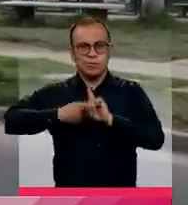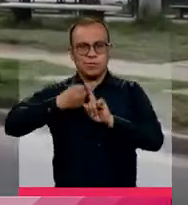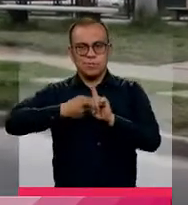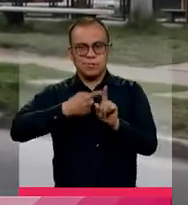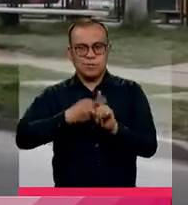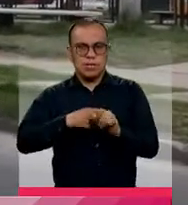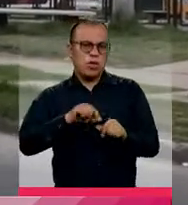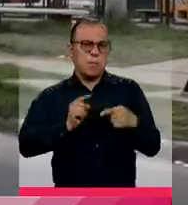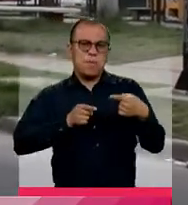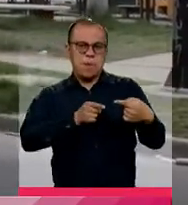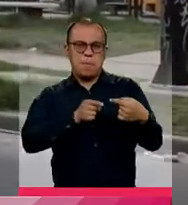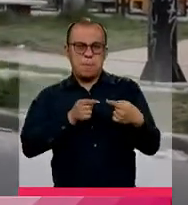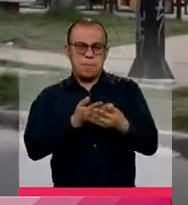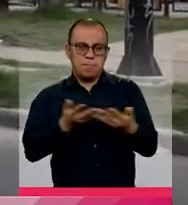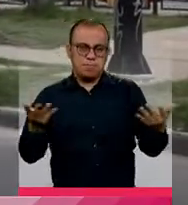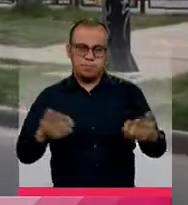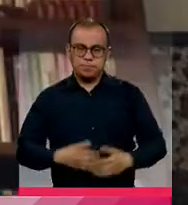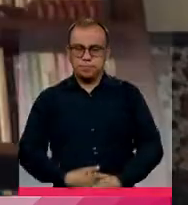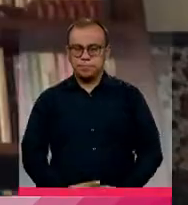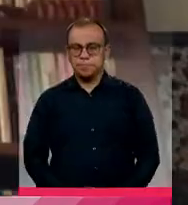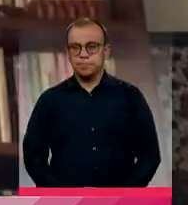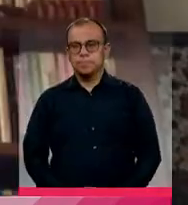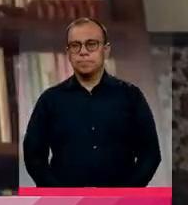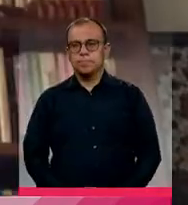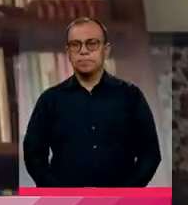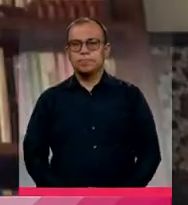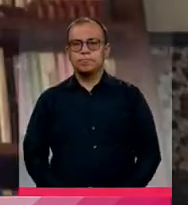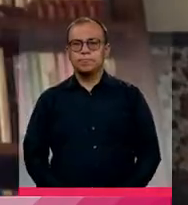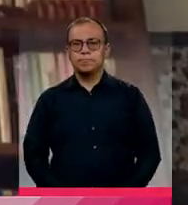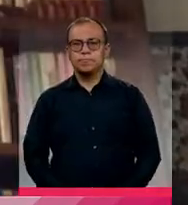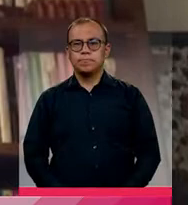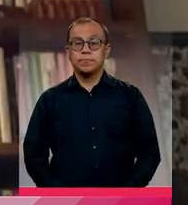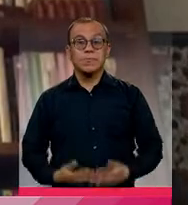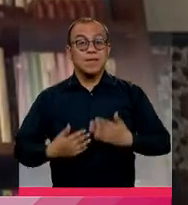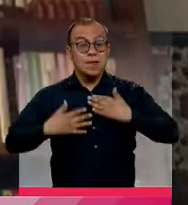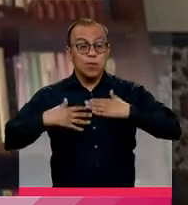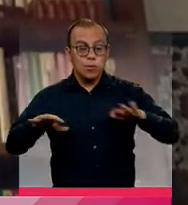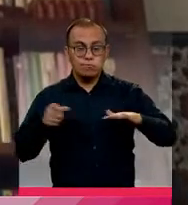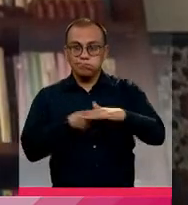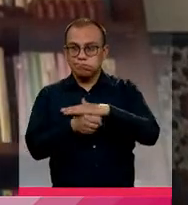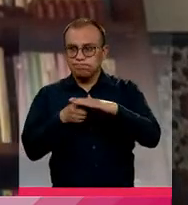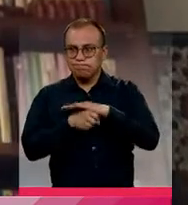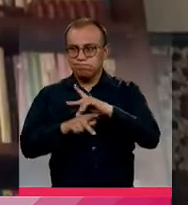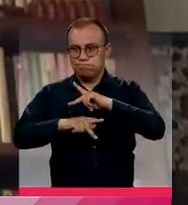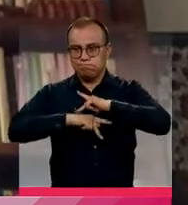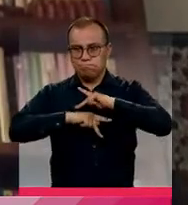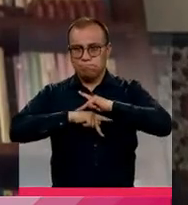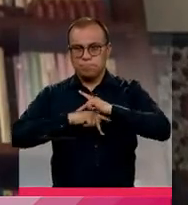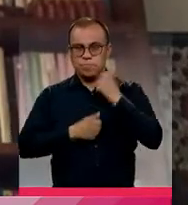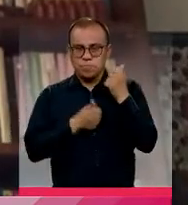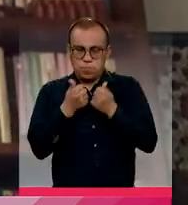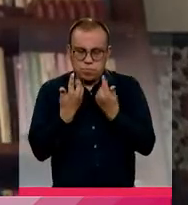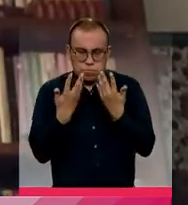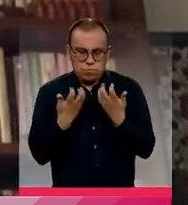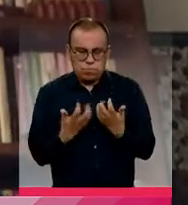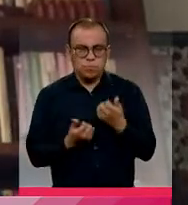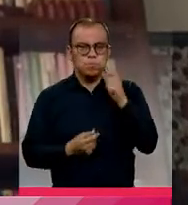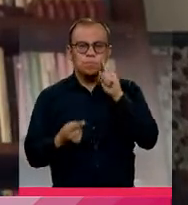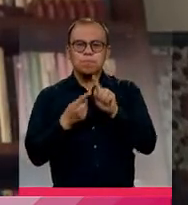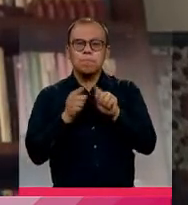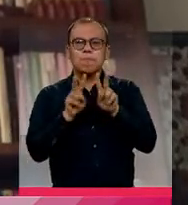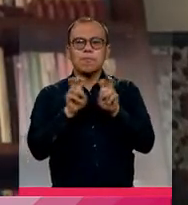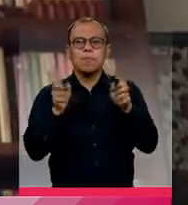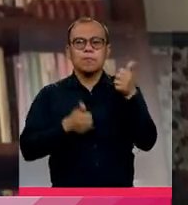hechos arbitrarios lo primero frente a cualquier conflicto interpersonal en la disposición que